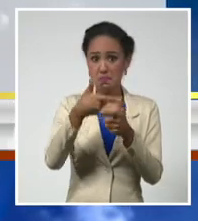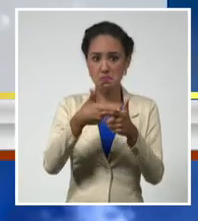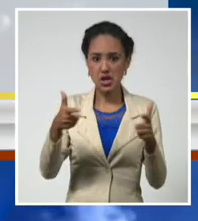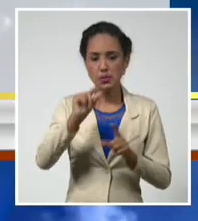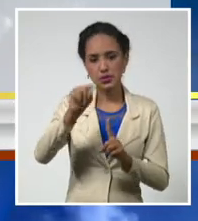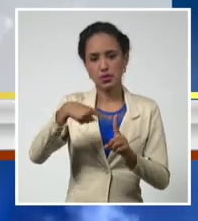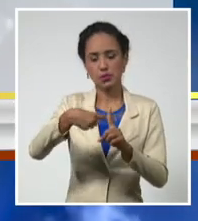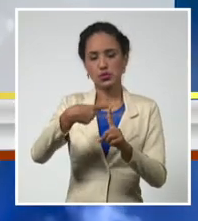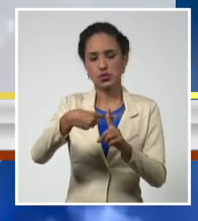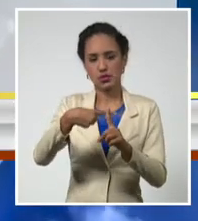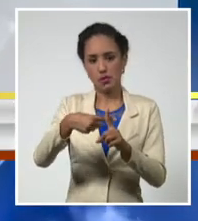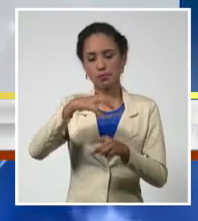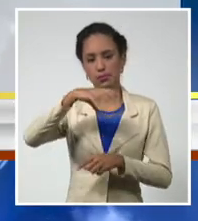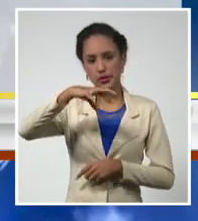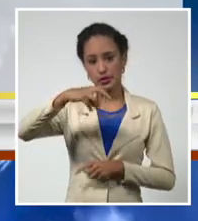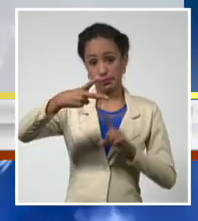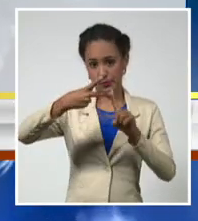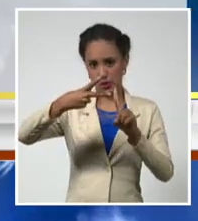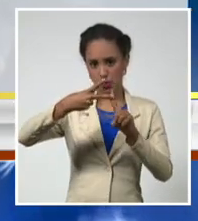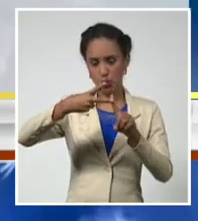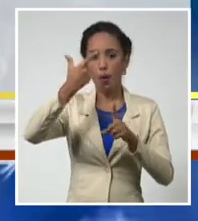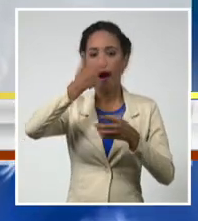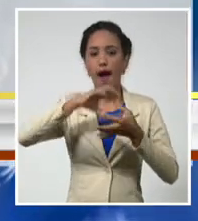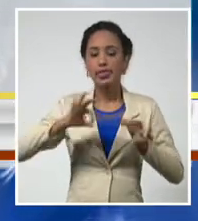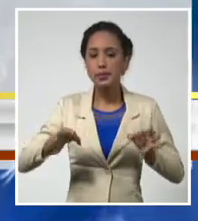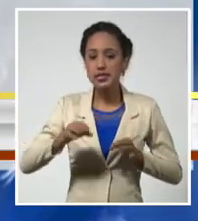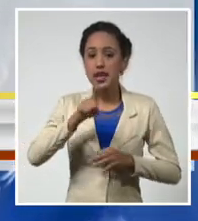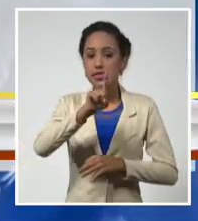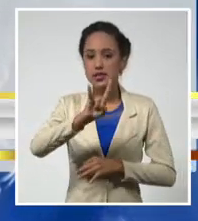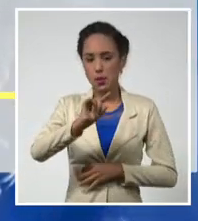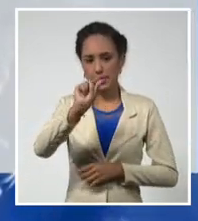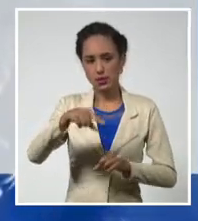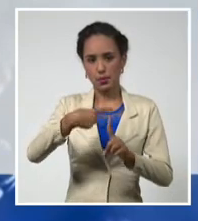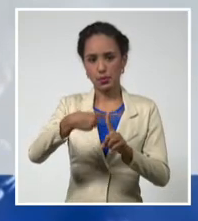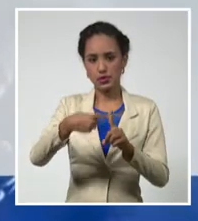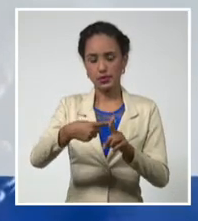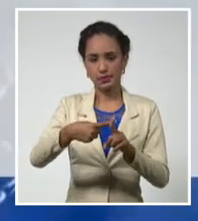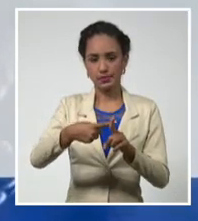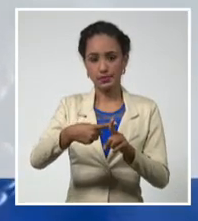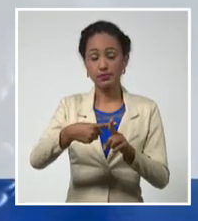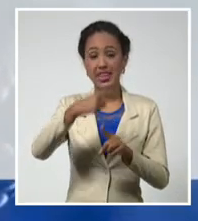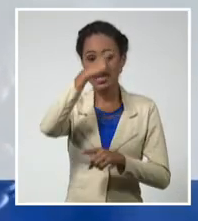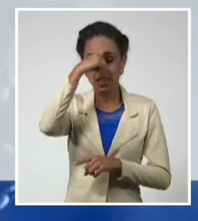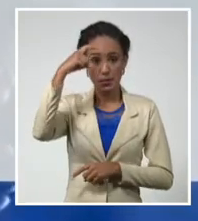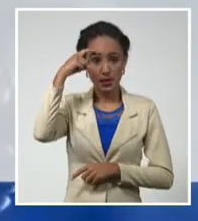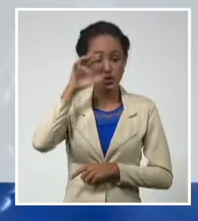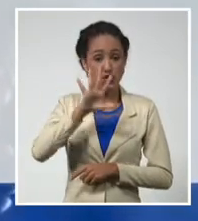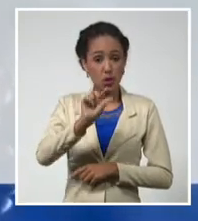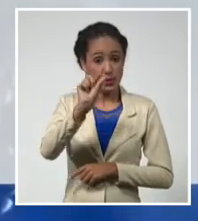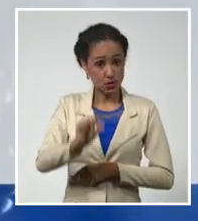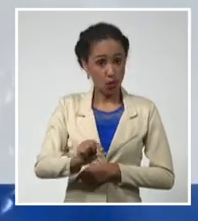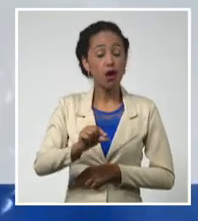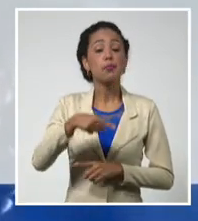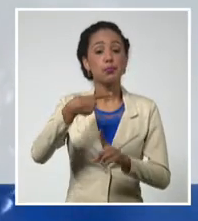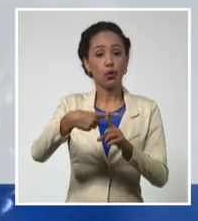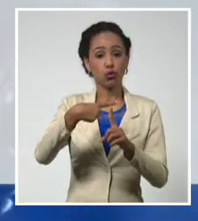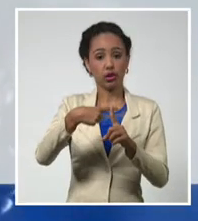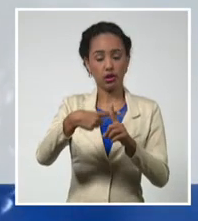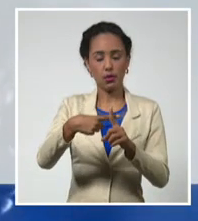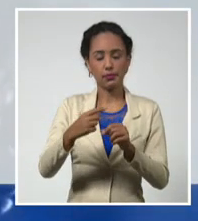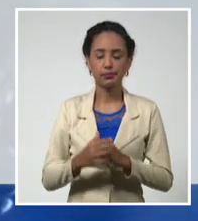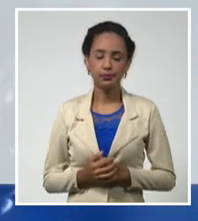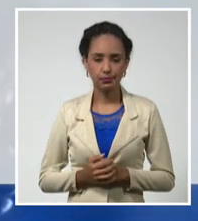de nuevos casos, seguida por Artemisa con 19. En Santispíritu, 5 personas más fueron diagnosticadas con la